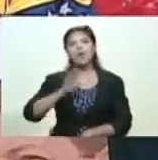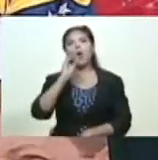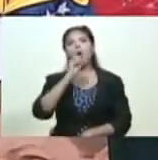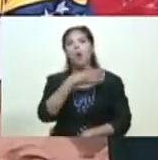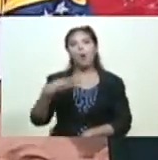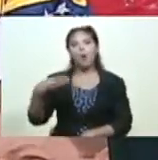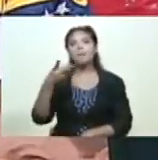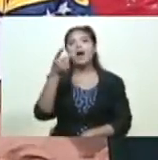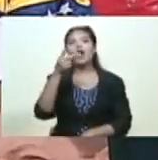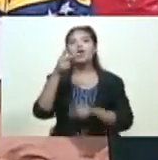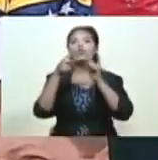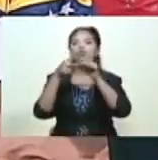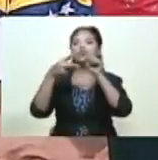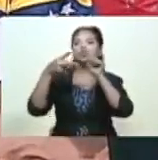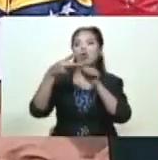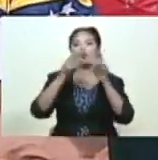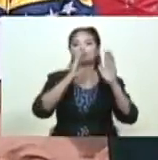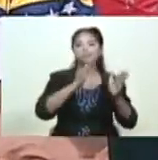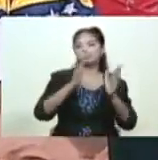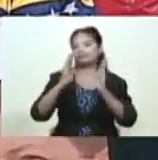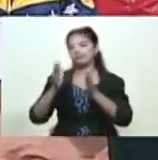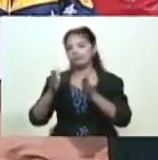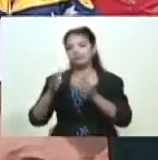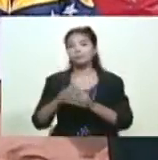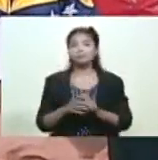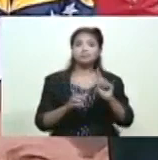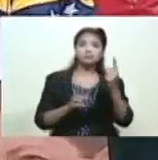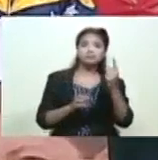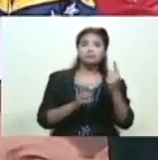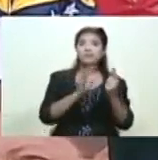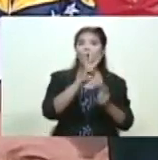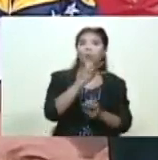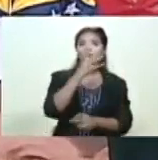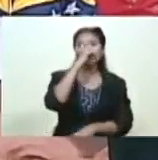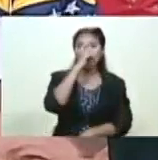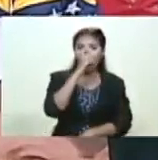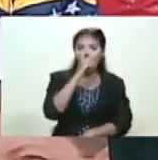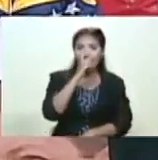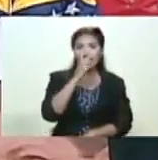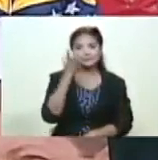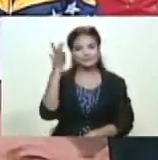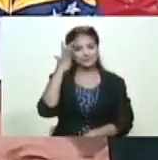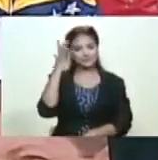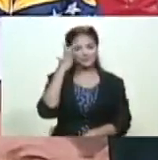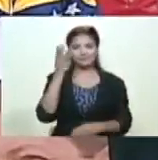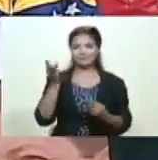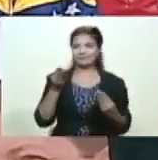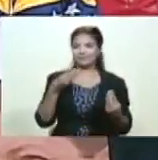tuvo dos fases. Los primeros 4 años, la fase de disimulo.